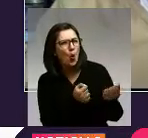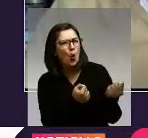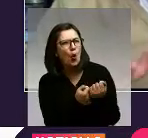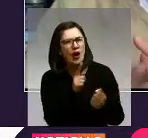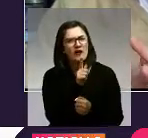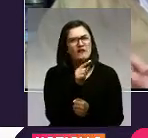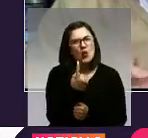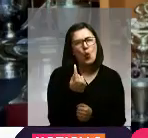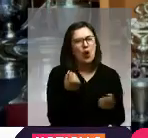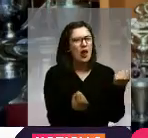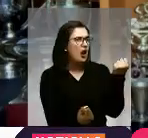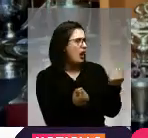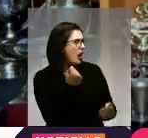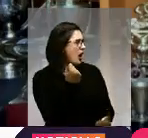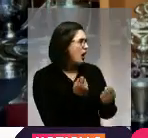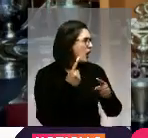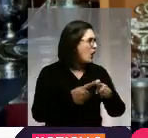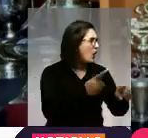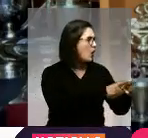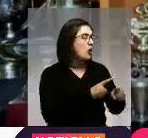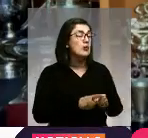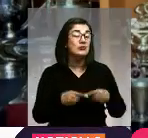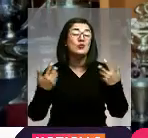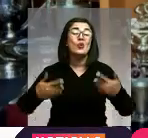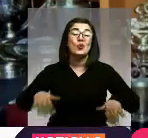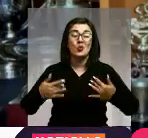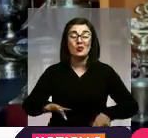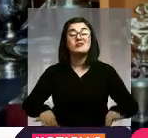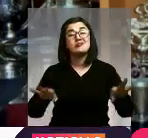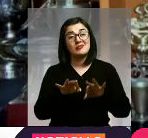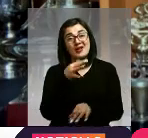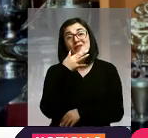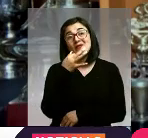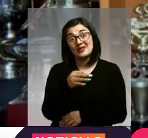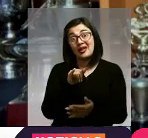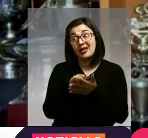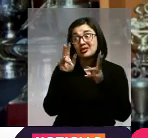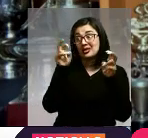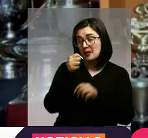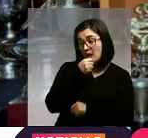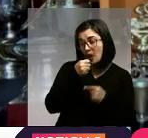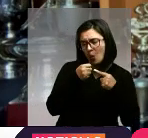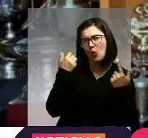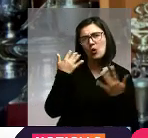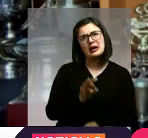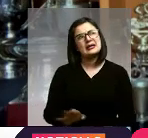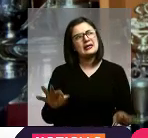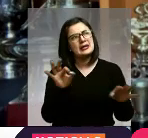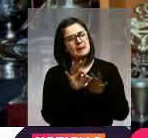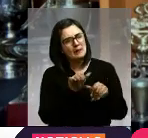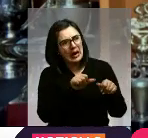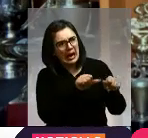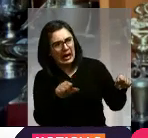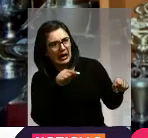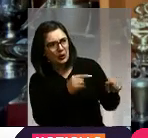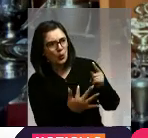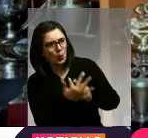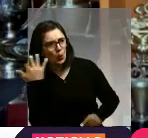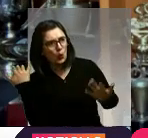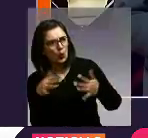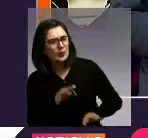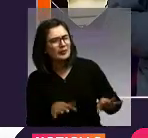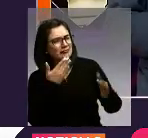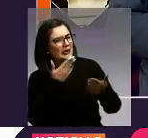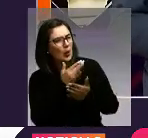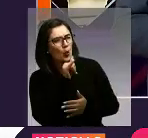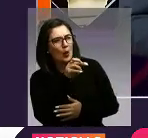todas las pistas. Fue tal vez, pues, también para el periodismo un hecho importante lo que se vivió gracias a Juan Pablo Montoya. Bueno,